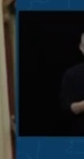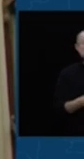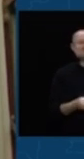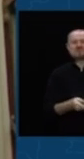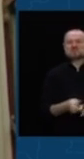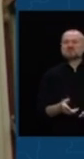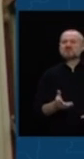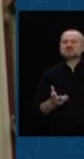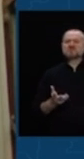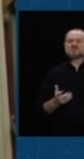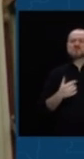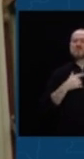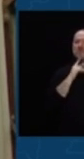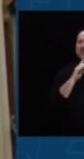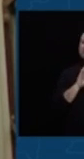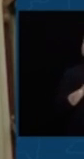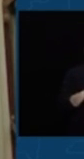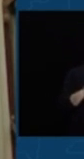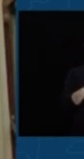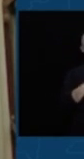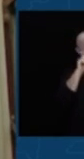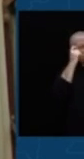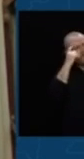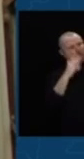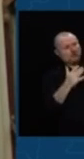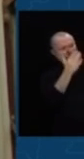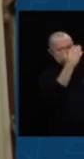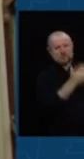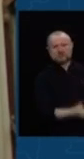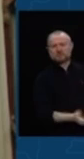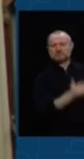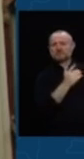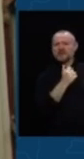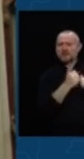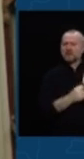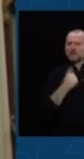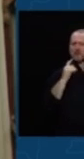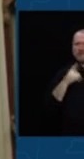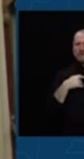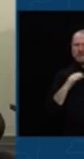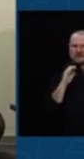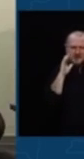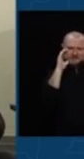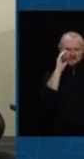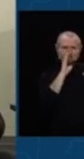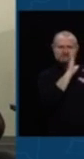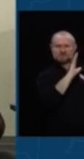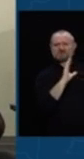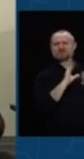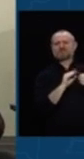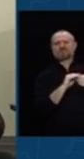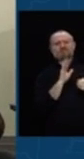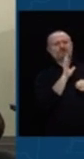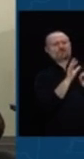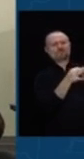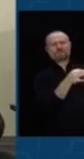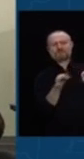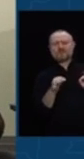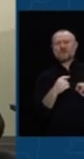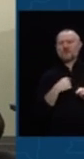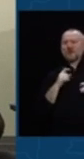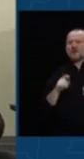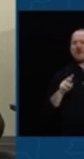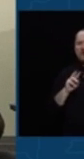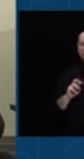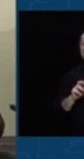esas armas? Y la tercera pregunta, ¿cómo podemos frenar ese flujo? Que dijo la gobernadora que ha habido un incremento preocupante en